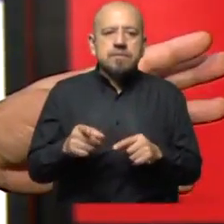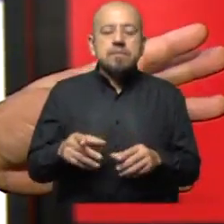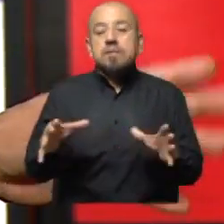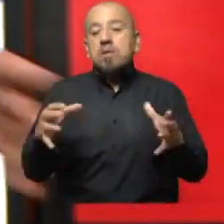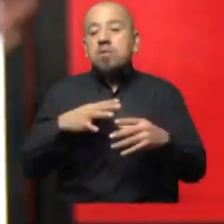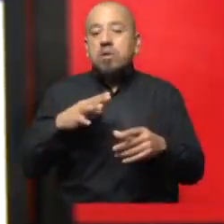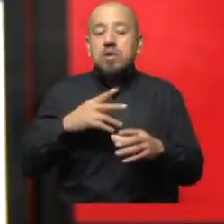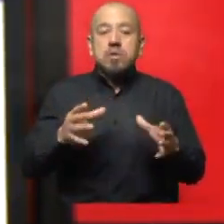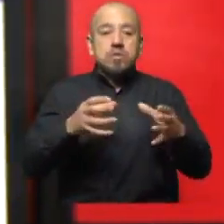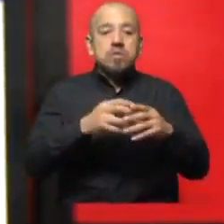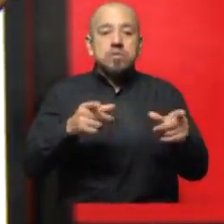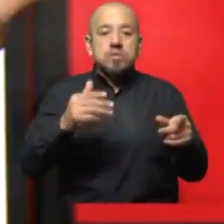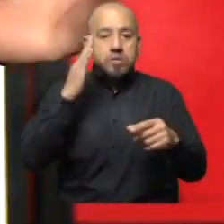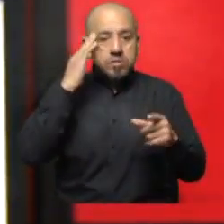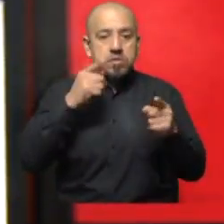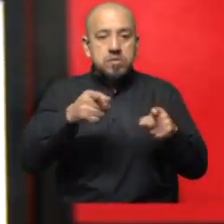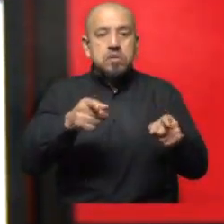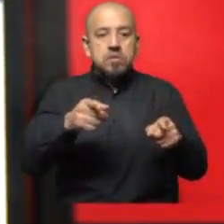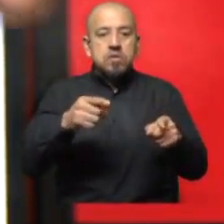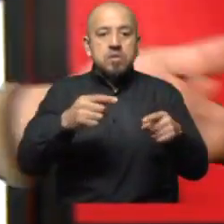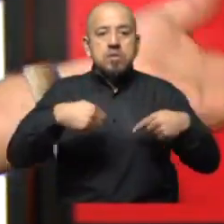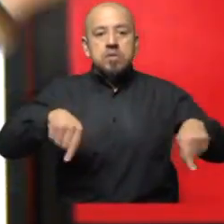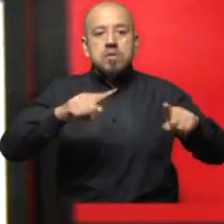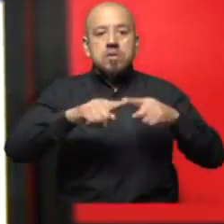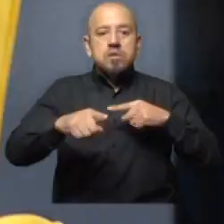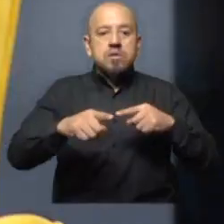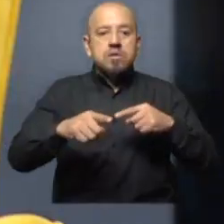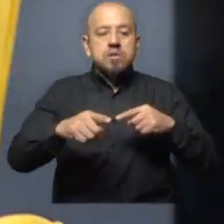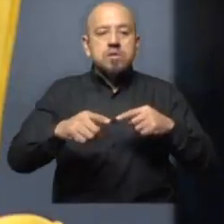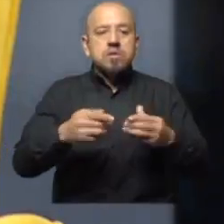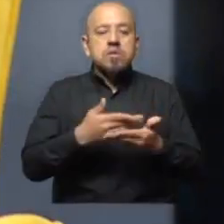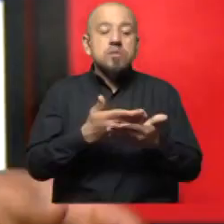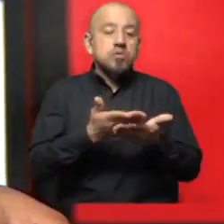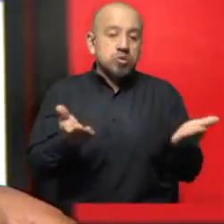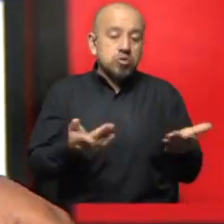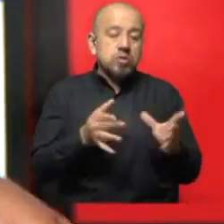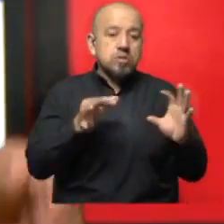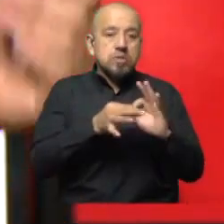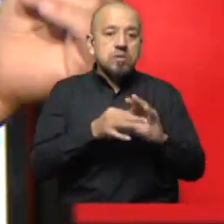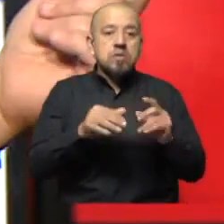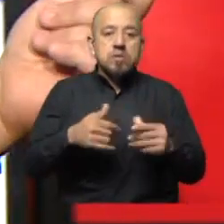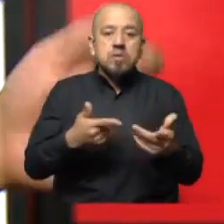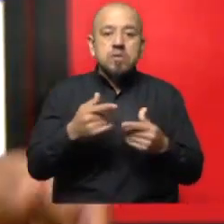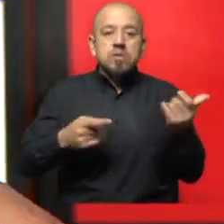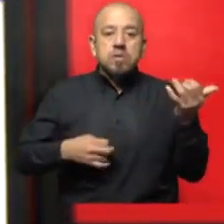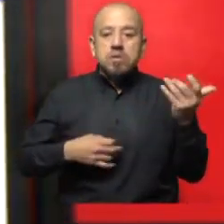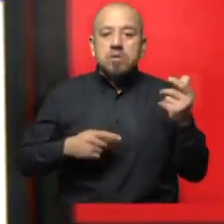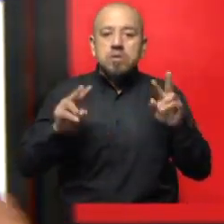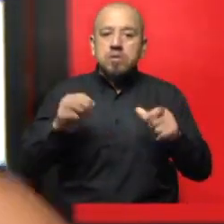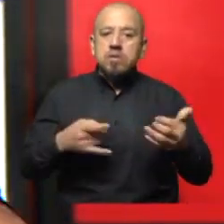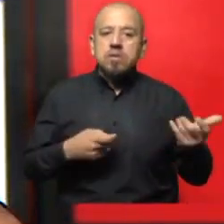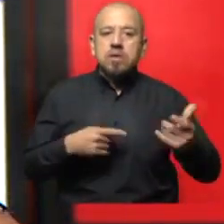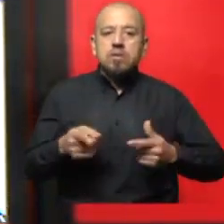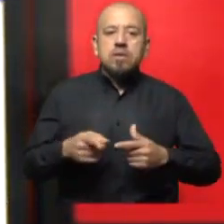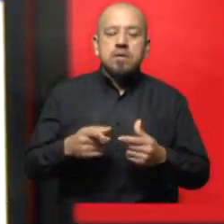porque sabes como que pertenezco yo también soy parte de toda una masa y nada que si ahora mes y bueno toca es un tema que